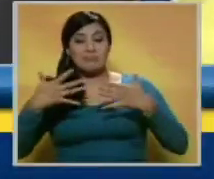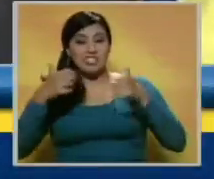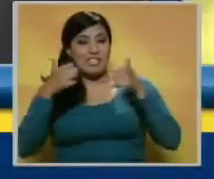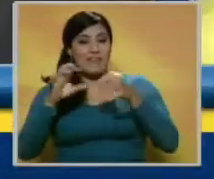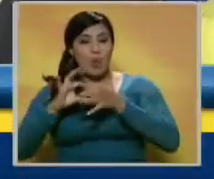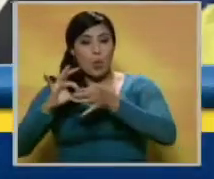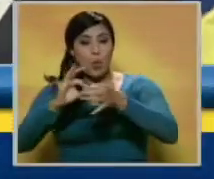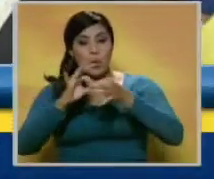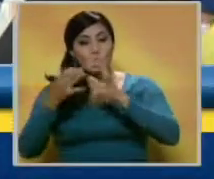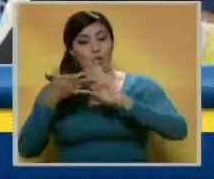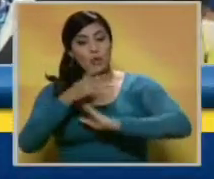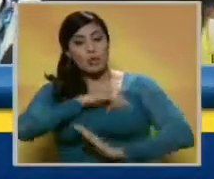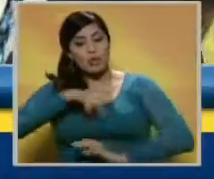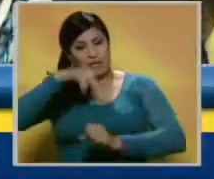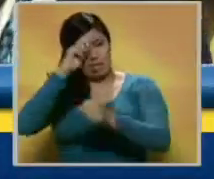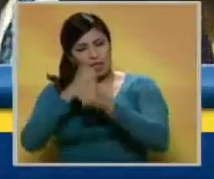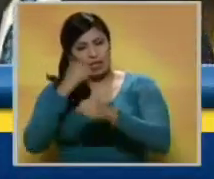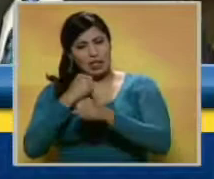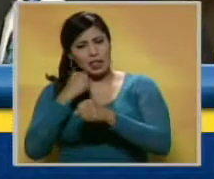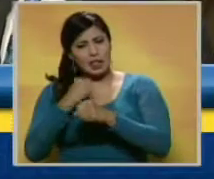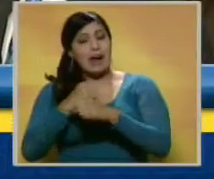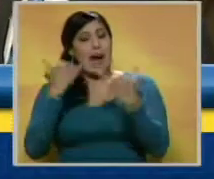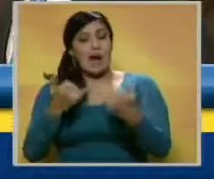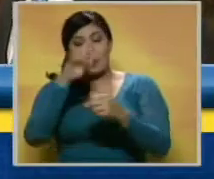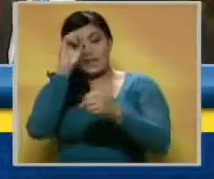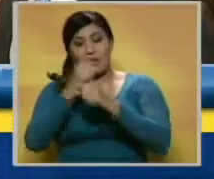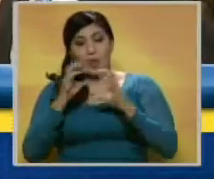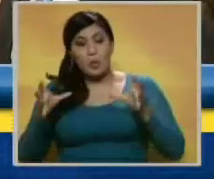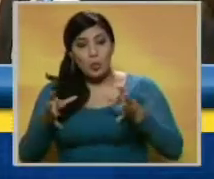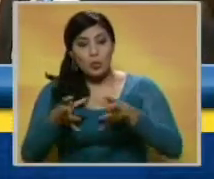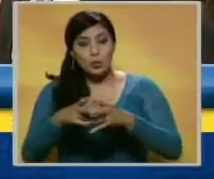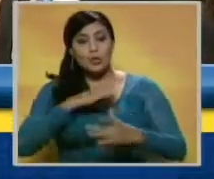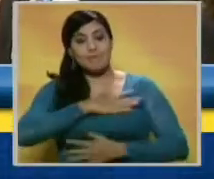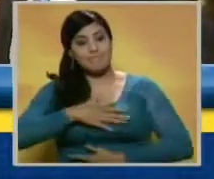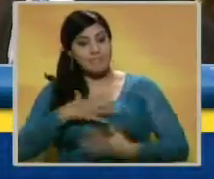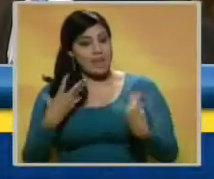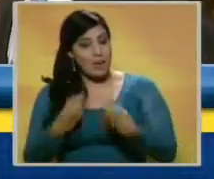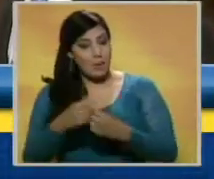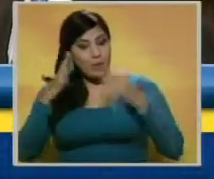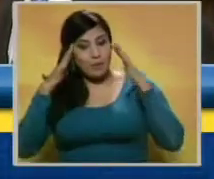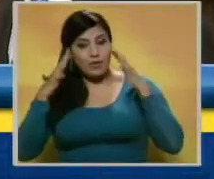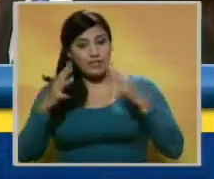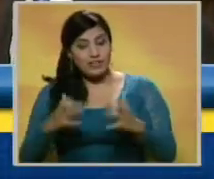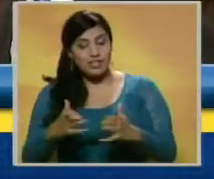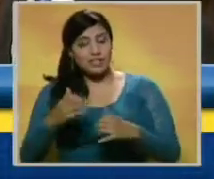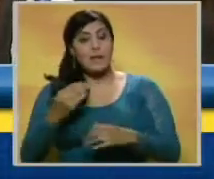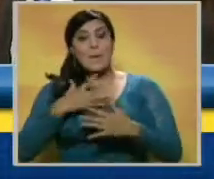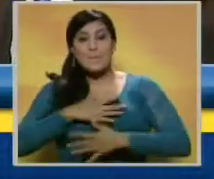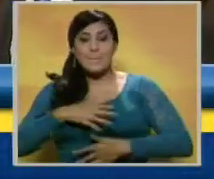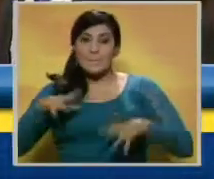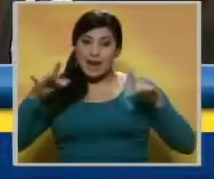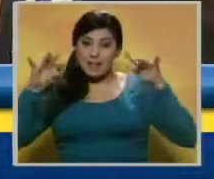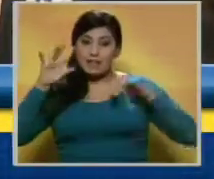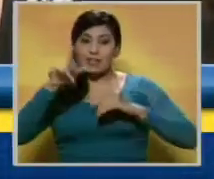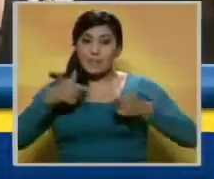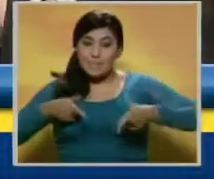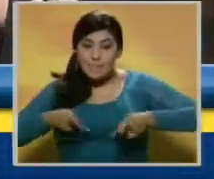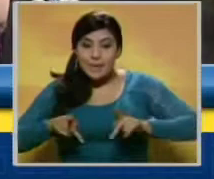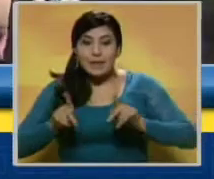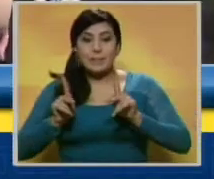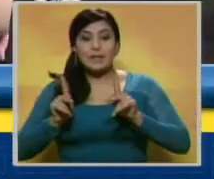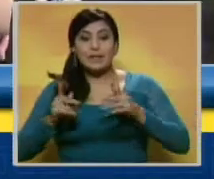todos juntos después de tanto trabajo. Y bueno, nos encanta ejercer esta profesión, que es maravillosa y nos